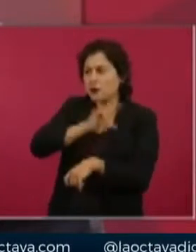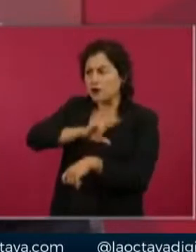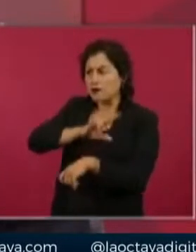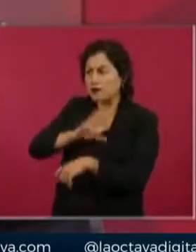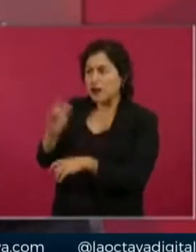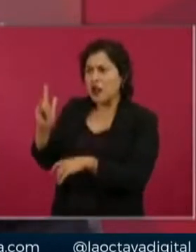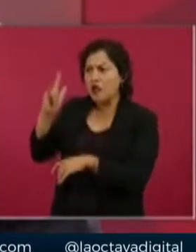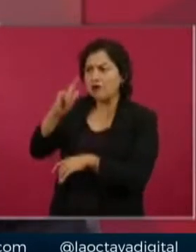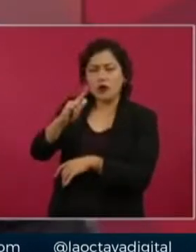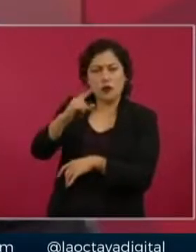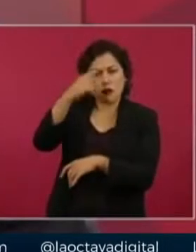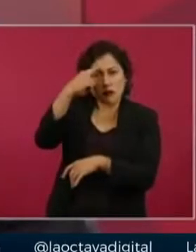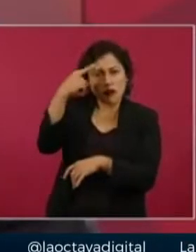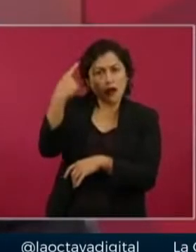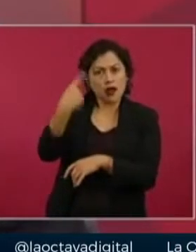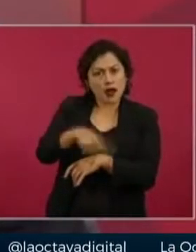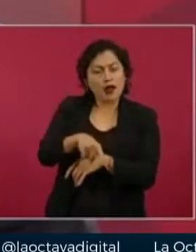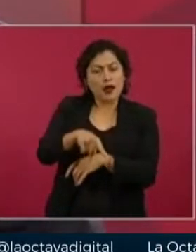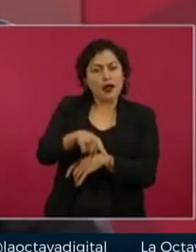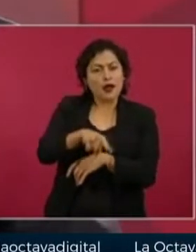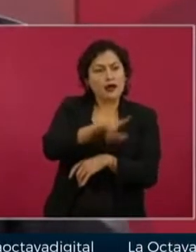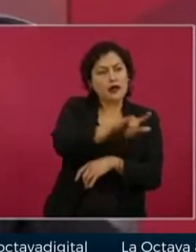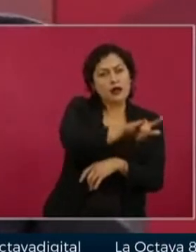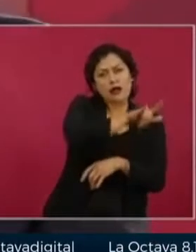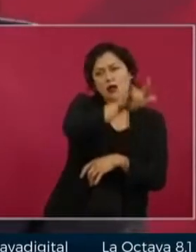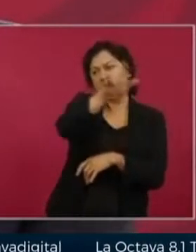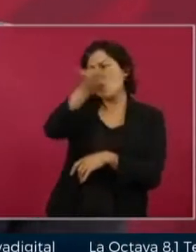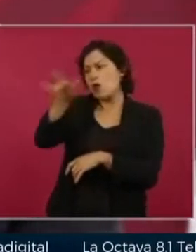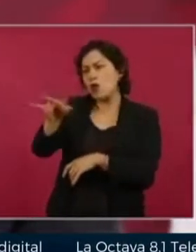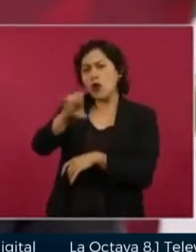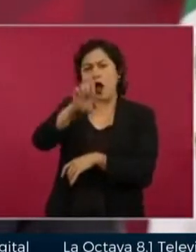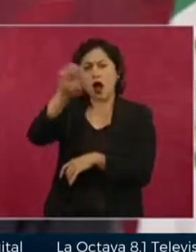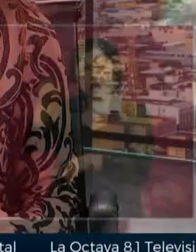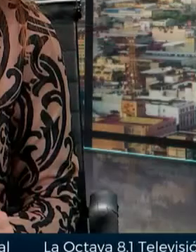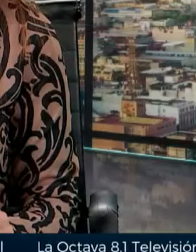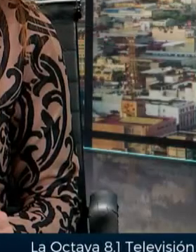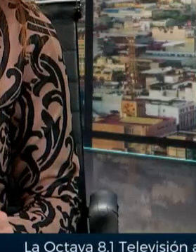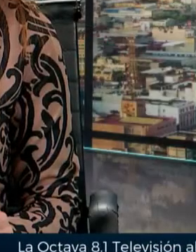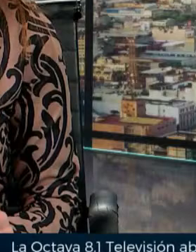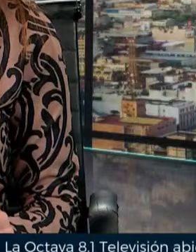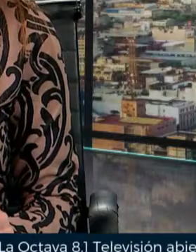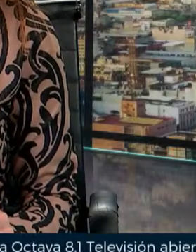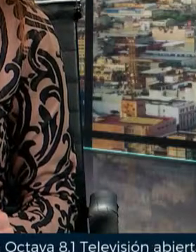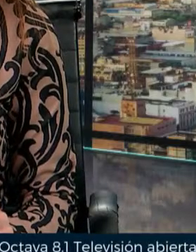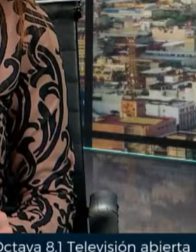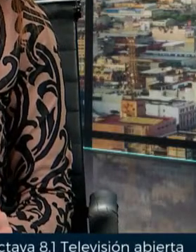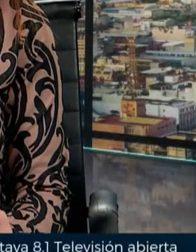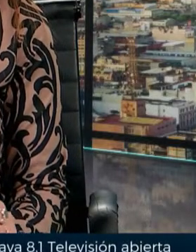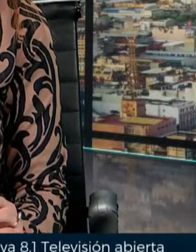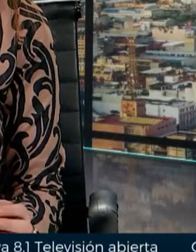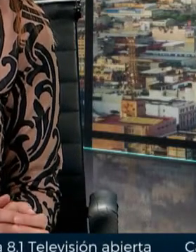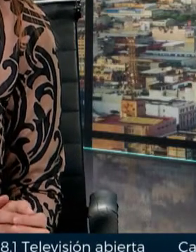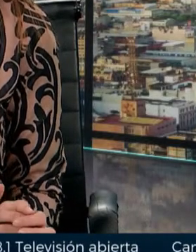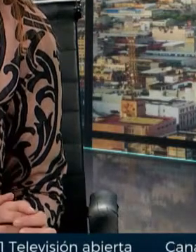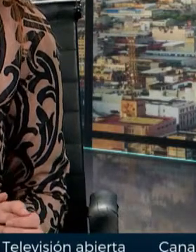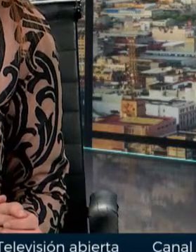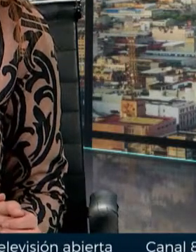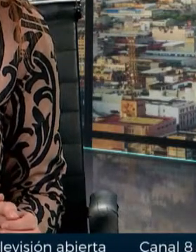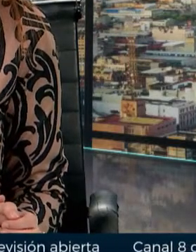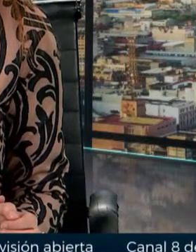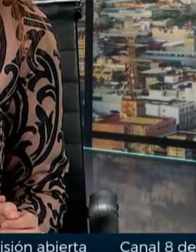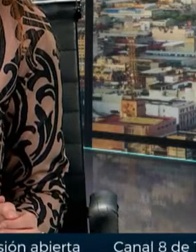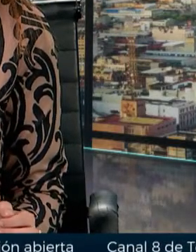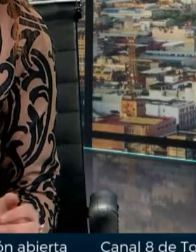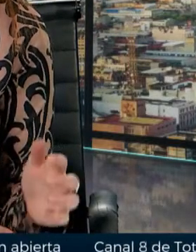a Cancún o a Los Cabos. El presidente también habló sobre la